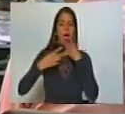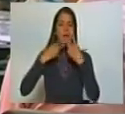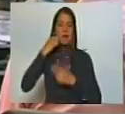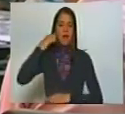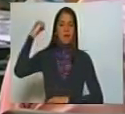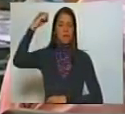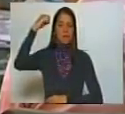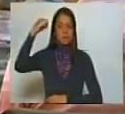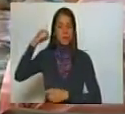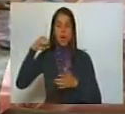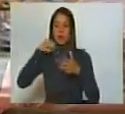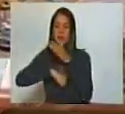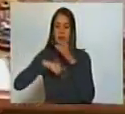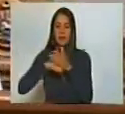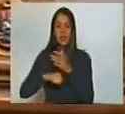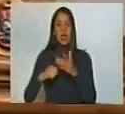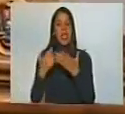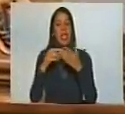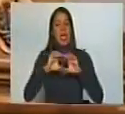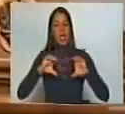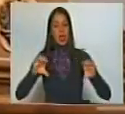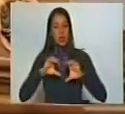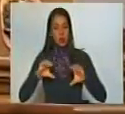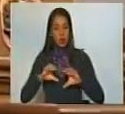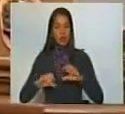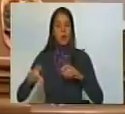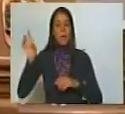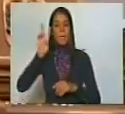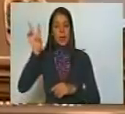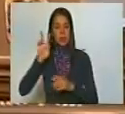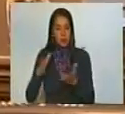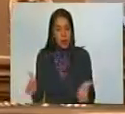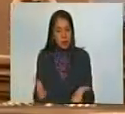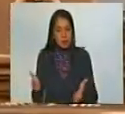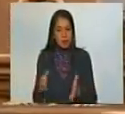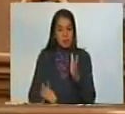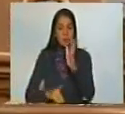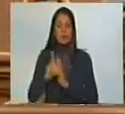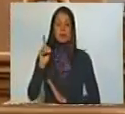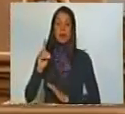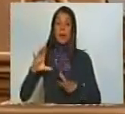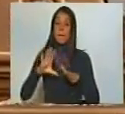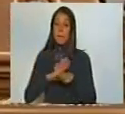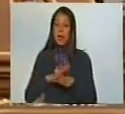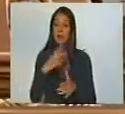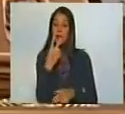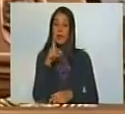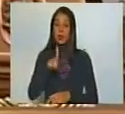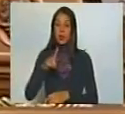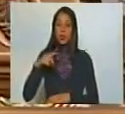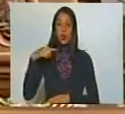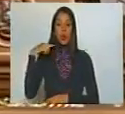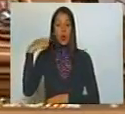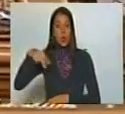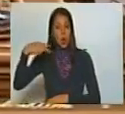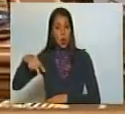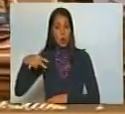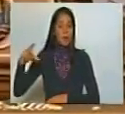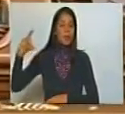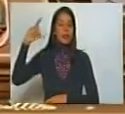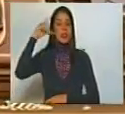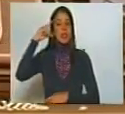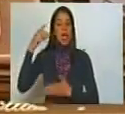seguir luchando por la educación de nuestro país. El día martes, 21 de noviembre, Día del